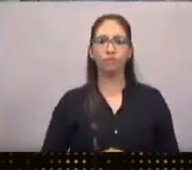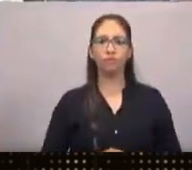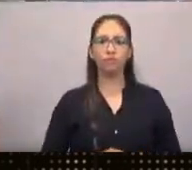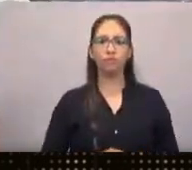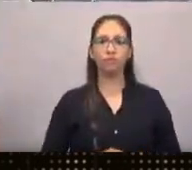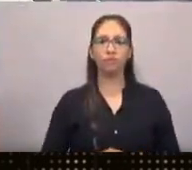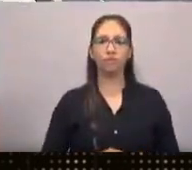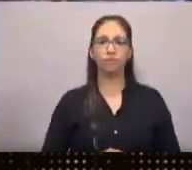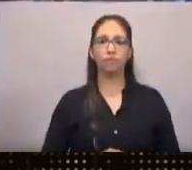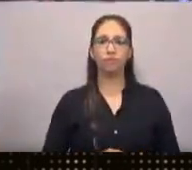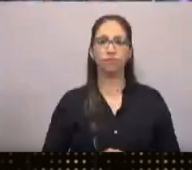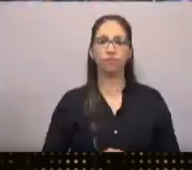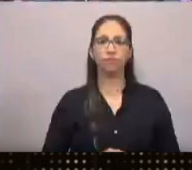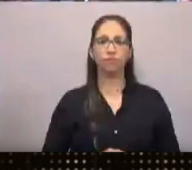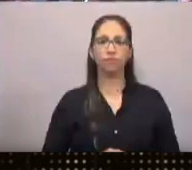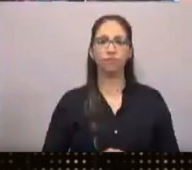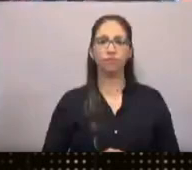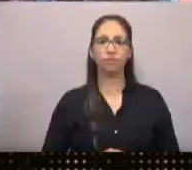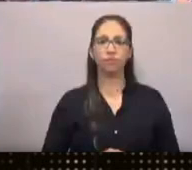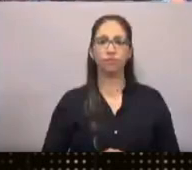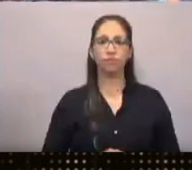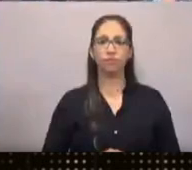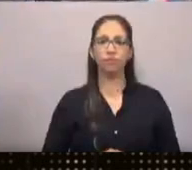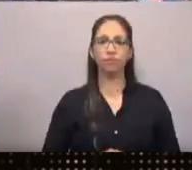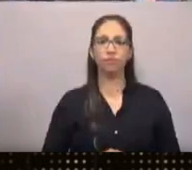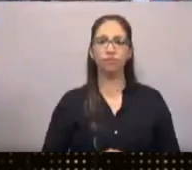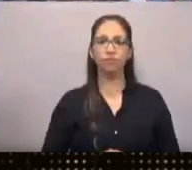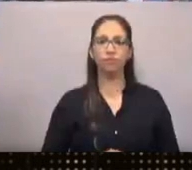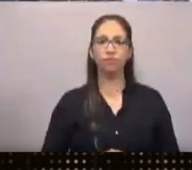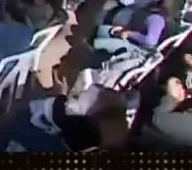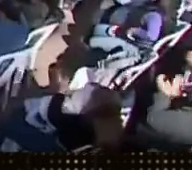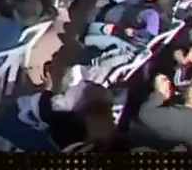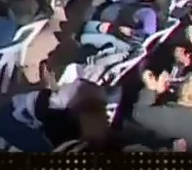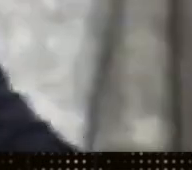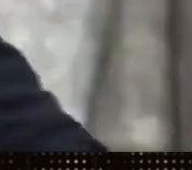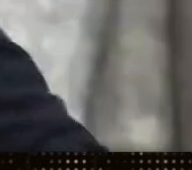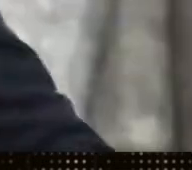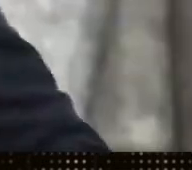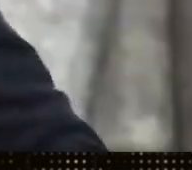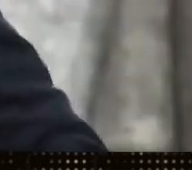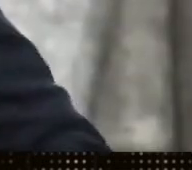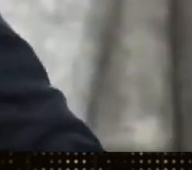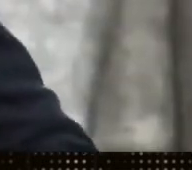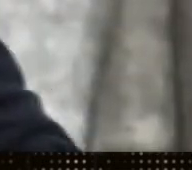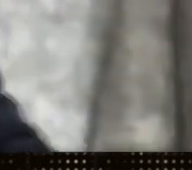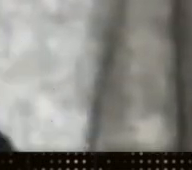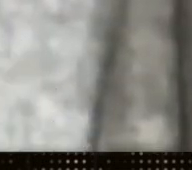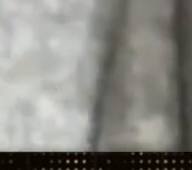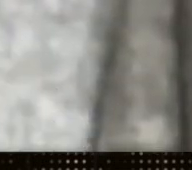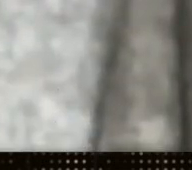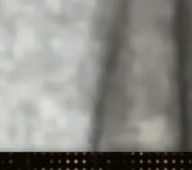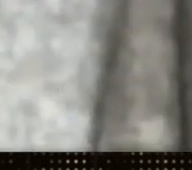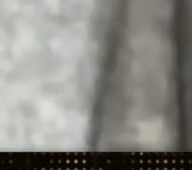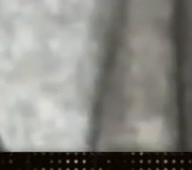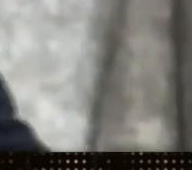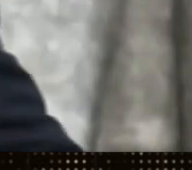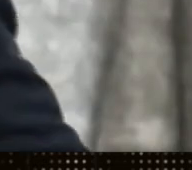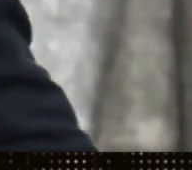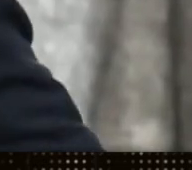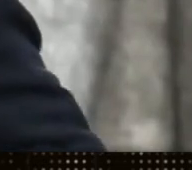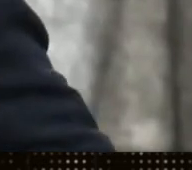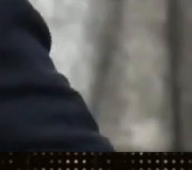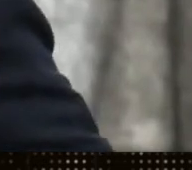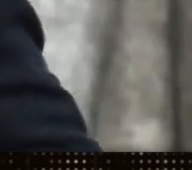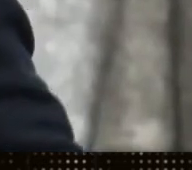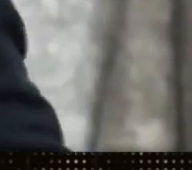escuelas nos votaron para hacer hospitales nos votaron para ampliar derechos nos votaron para